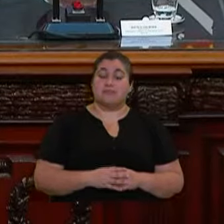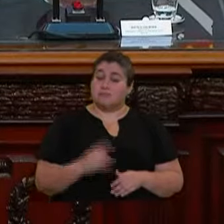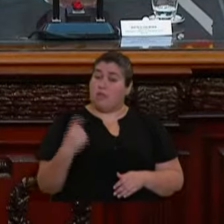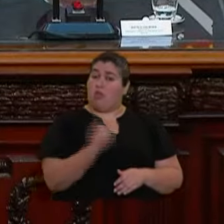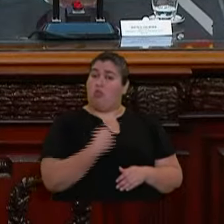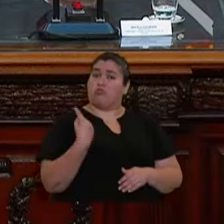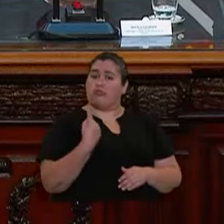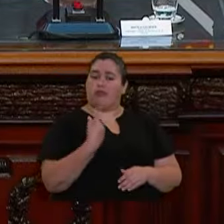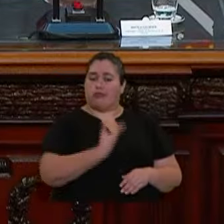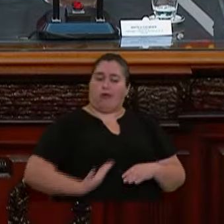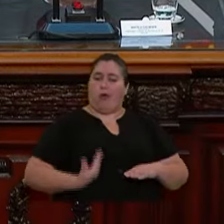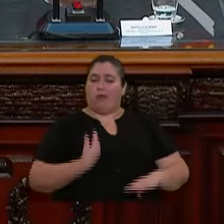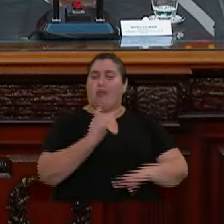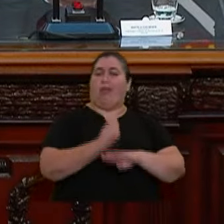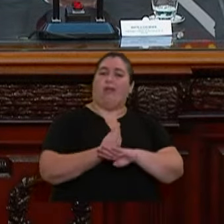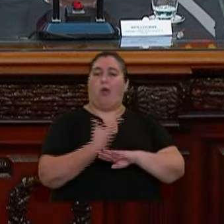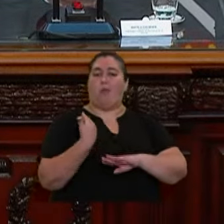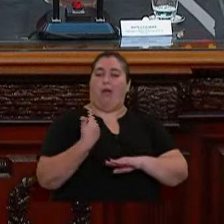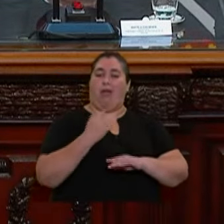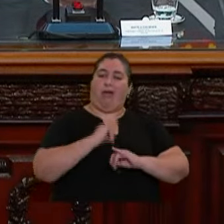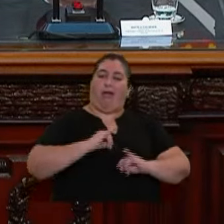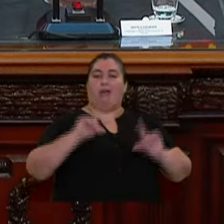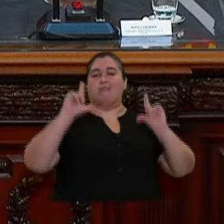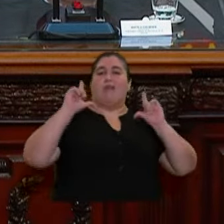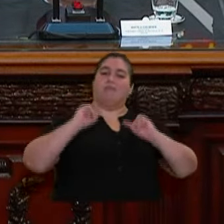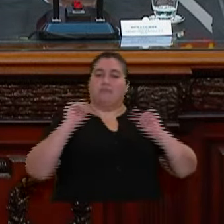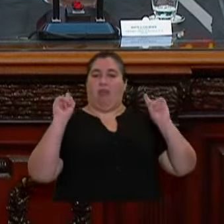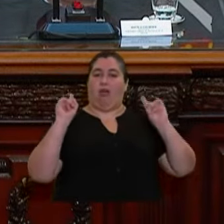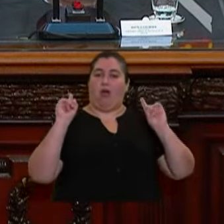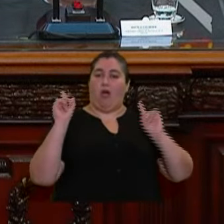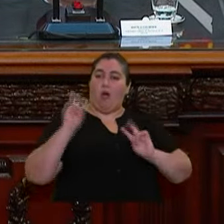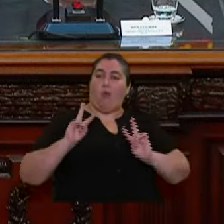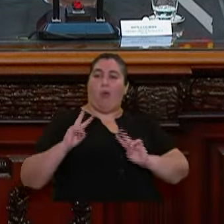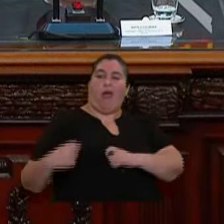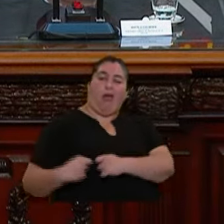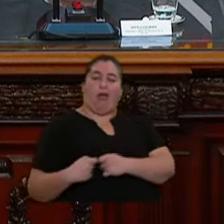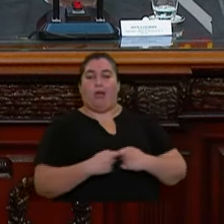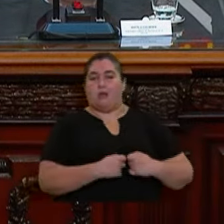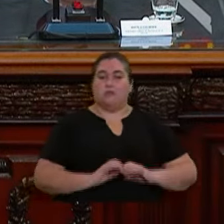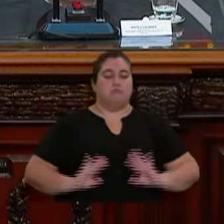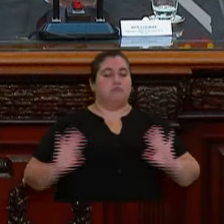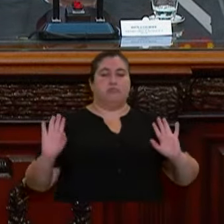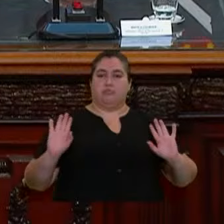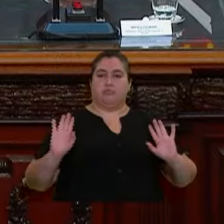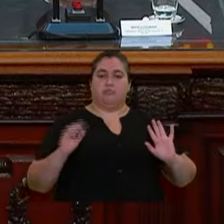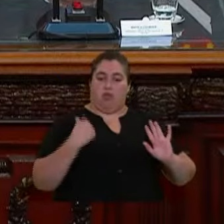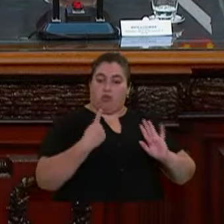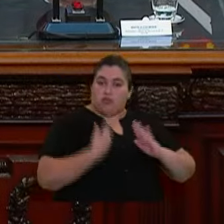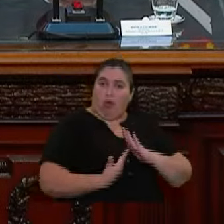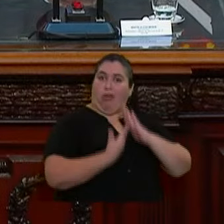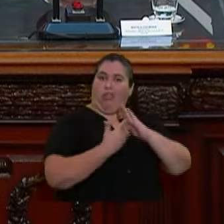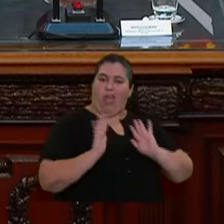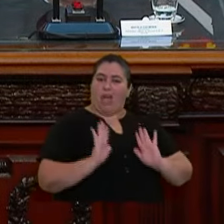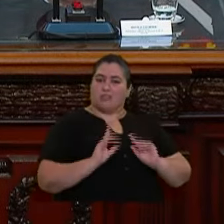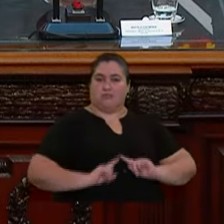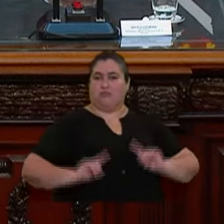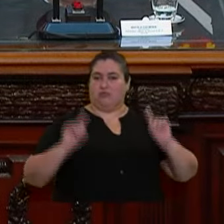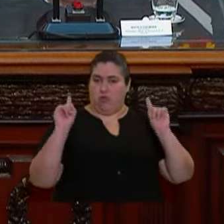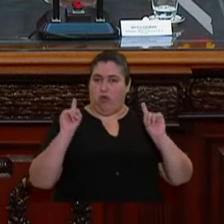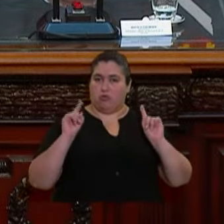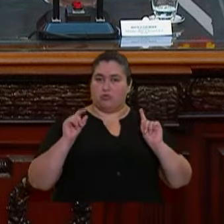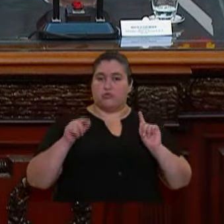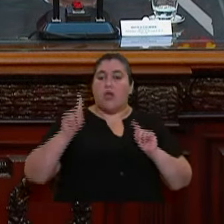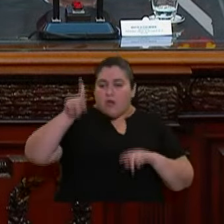Nosotros no gobernamos para ser populares. La búsqueda de popularidad es un mal consejo para un líder. Es esa brújula la que empujó a